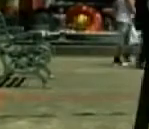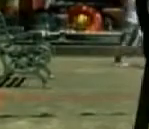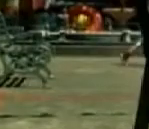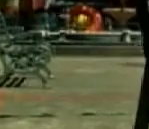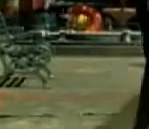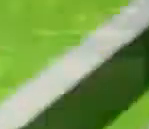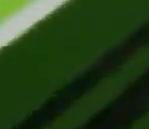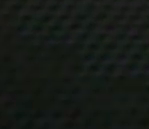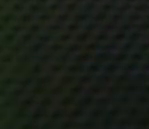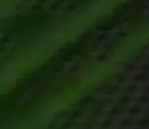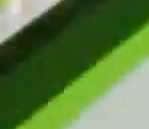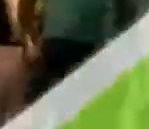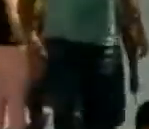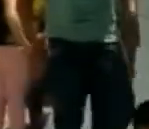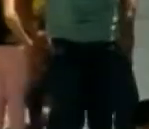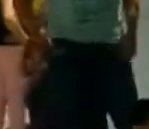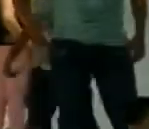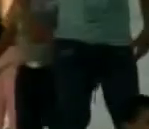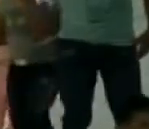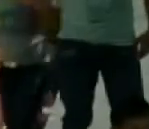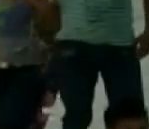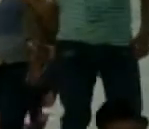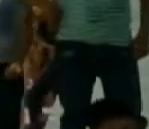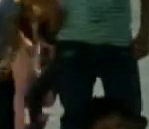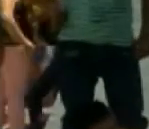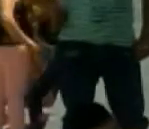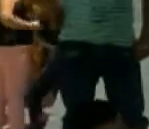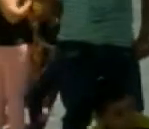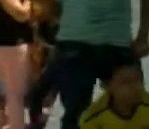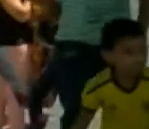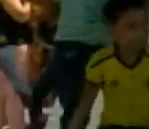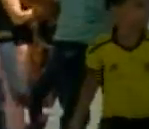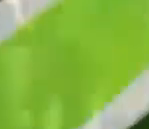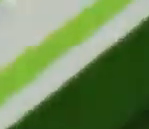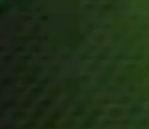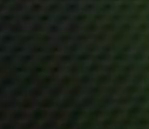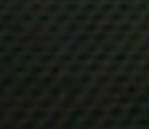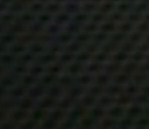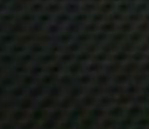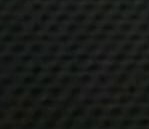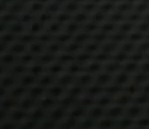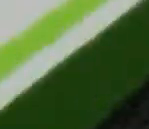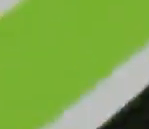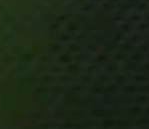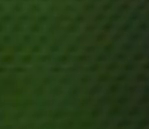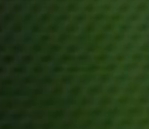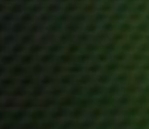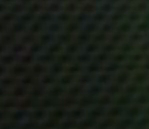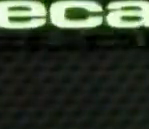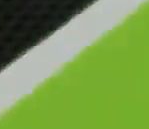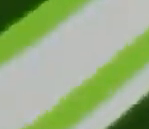Especial Encuentros de la Prosperidad con el gobernador de Caldas, Julián Gutiérrez Botero.